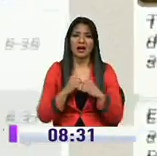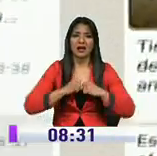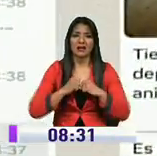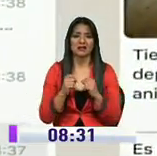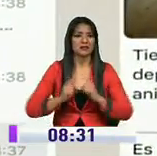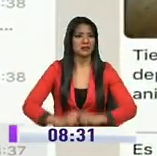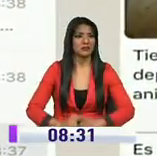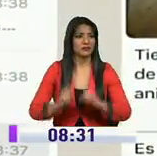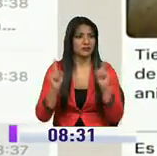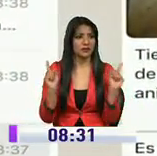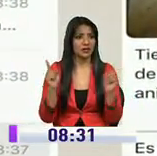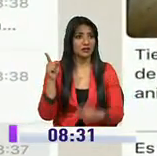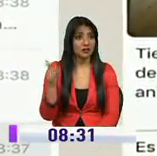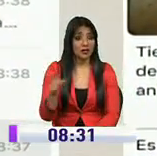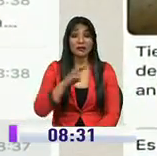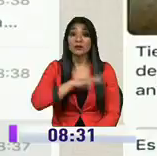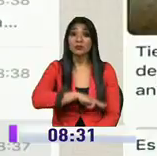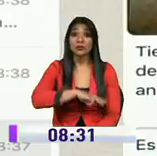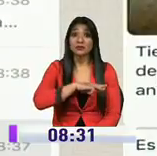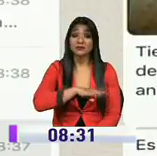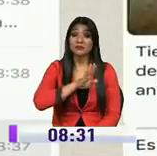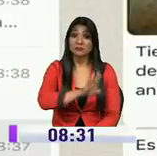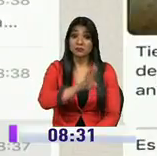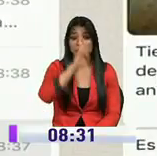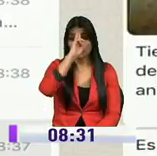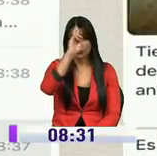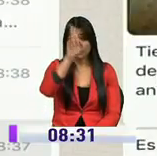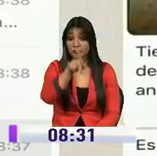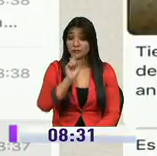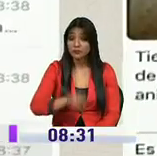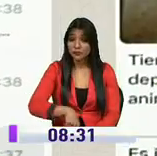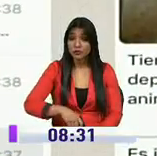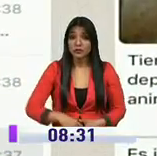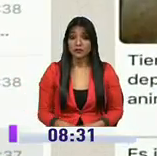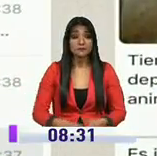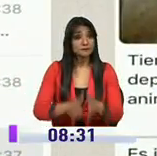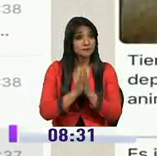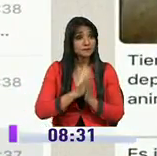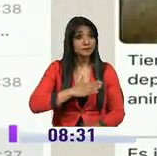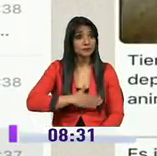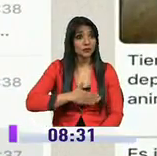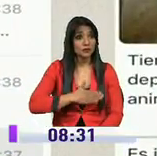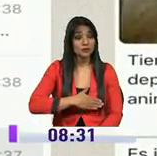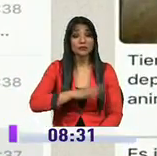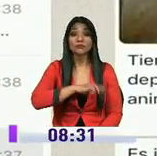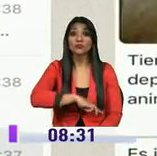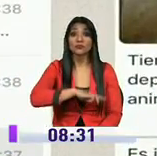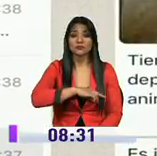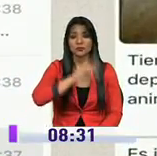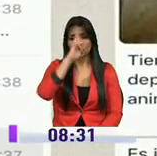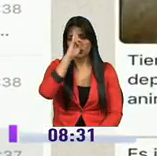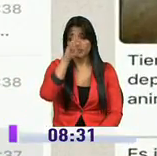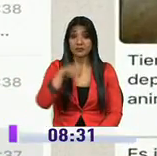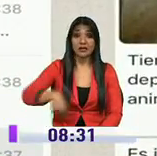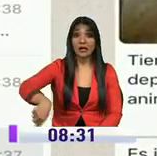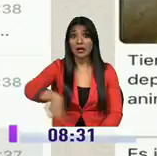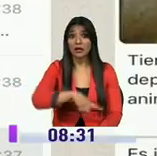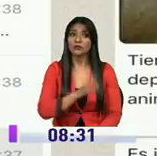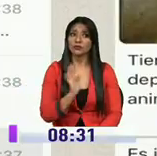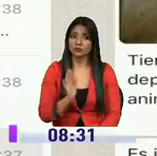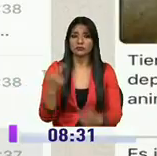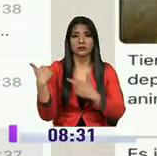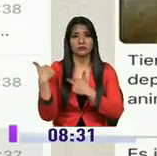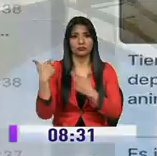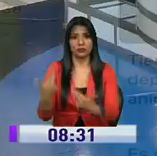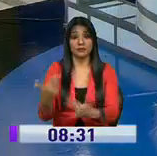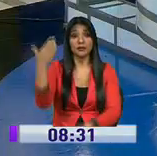fin, esto es municipio de Rumiñahui. Así que, por favor, municipio de Rumiñahui, ustedes tienen trabajo. Sé que el